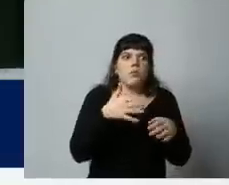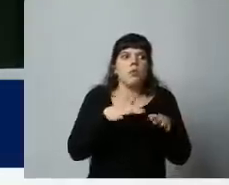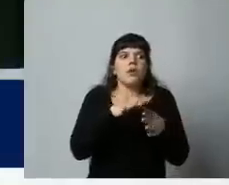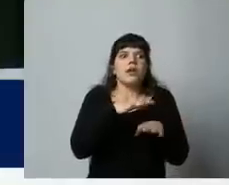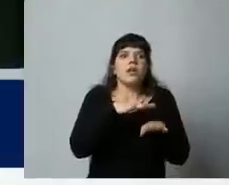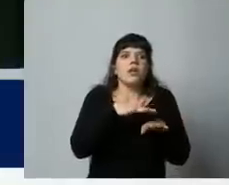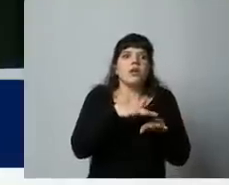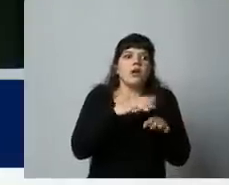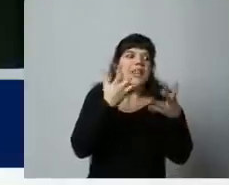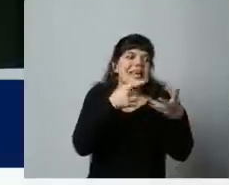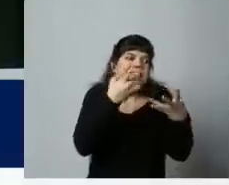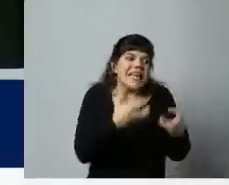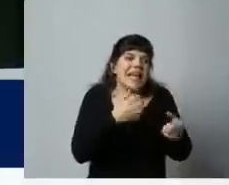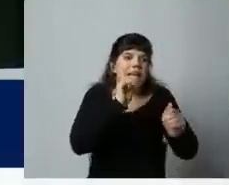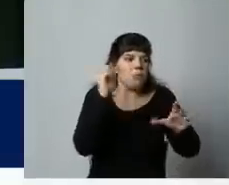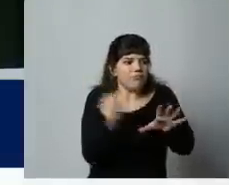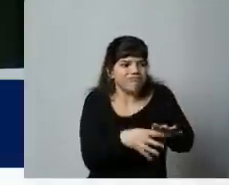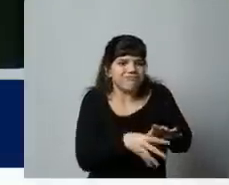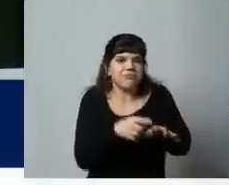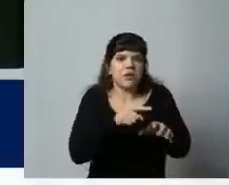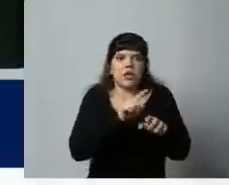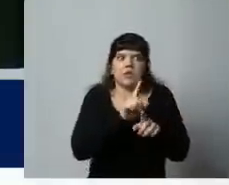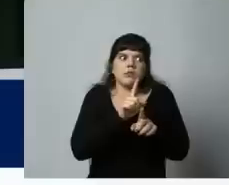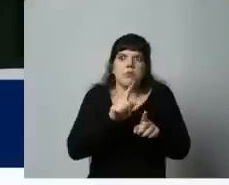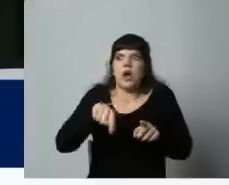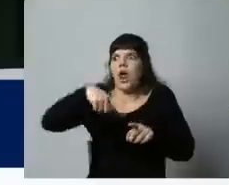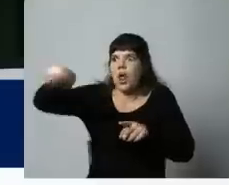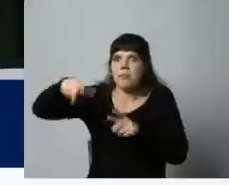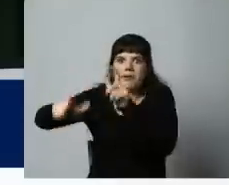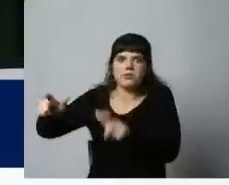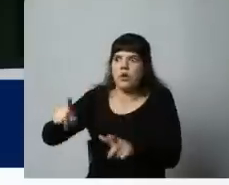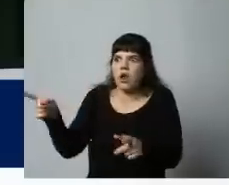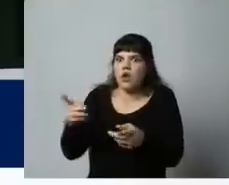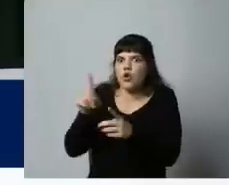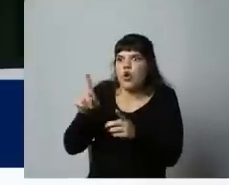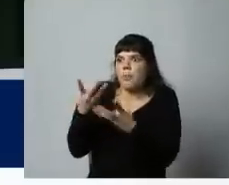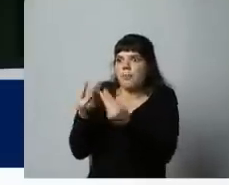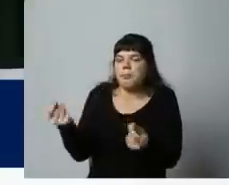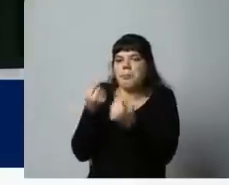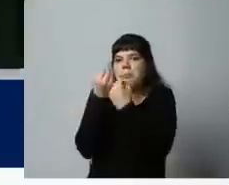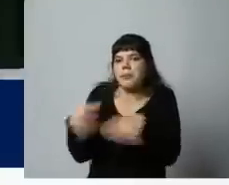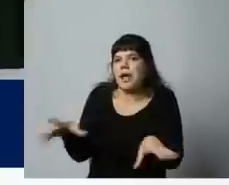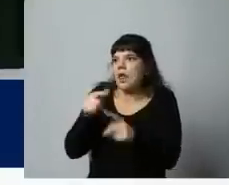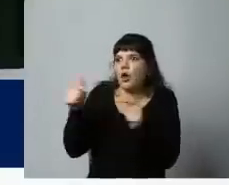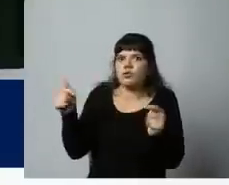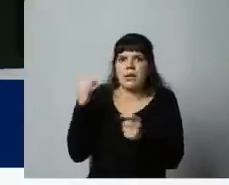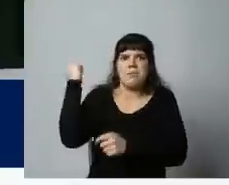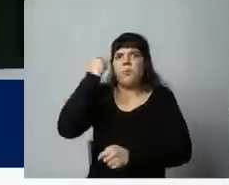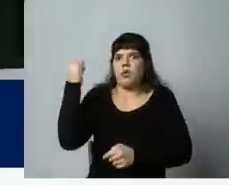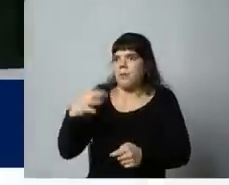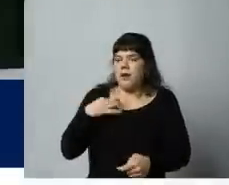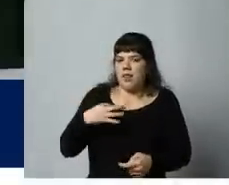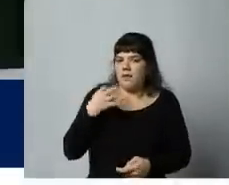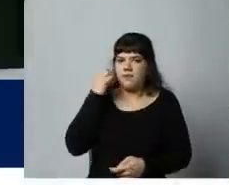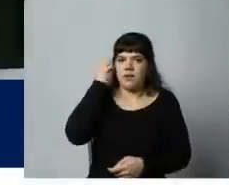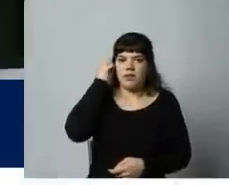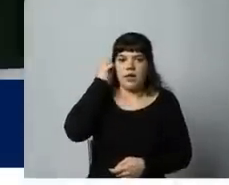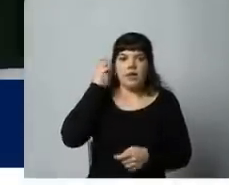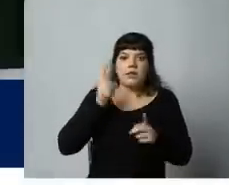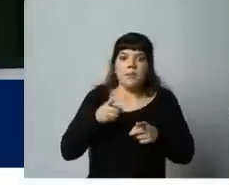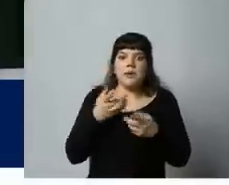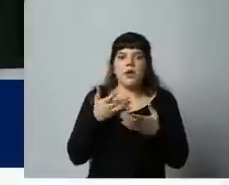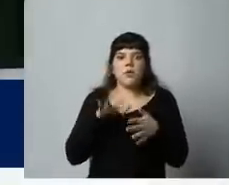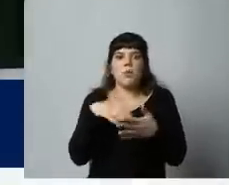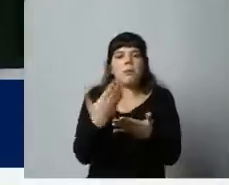inversión para que nadie quede sin un consumo básico y elemental y a su vez se plantearían Los criterios del